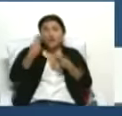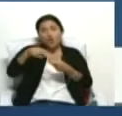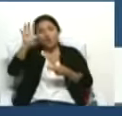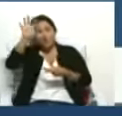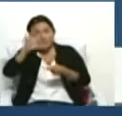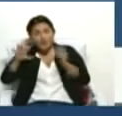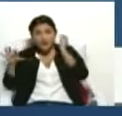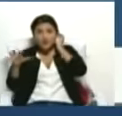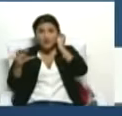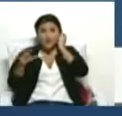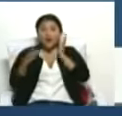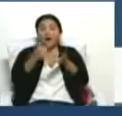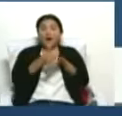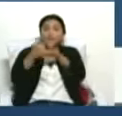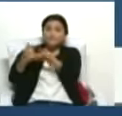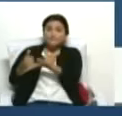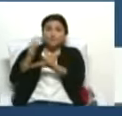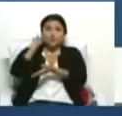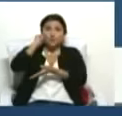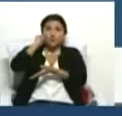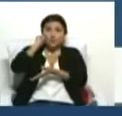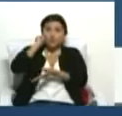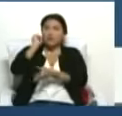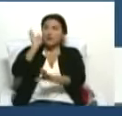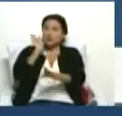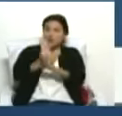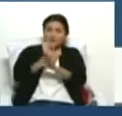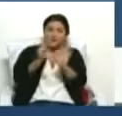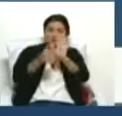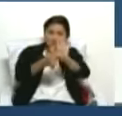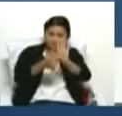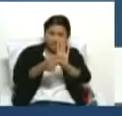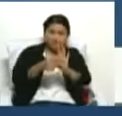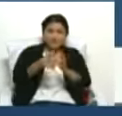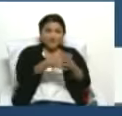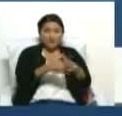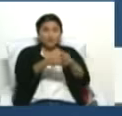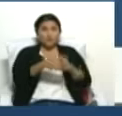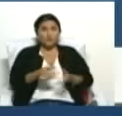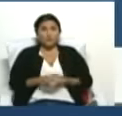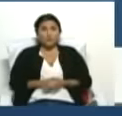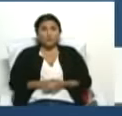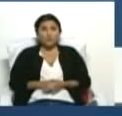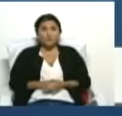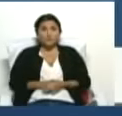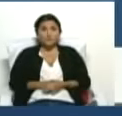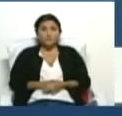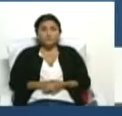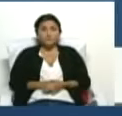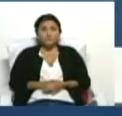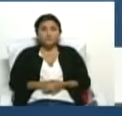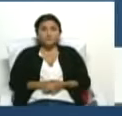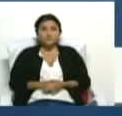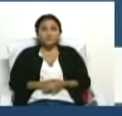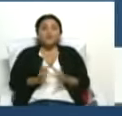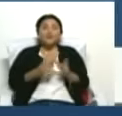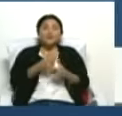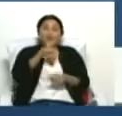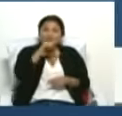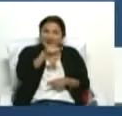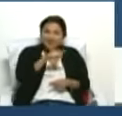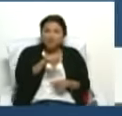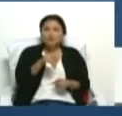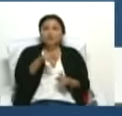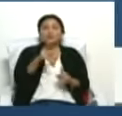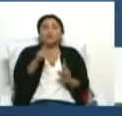reciben apoyo puedan contribuir a la seguridad nacional de Estados Unidos y promover los objetivos de su política exterior. Se trata entonces, como ya bien